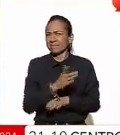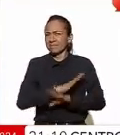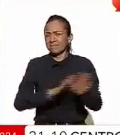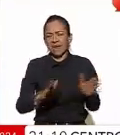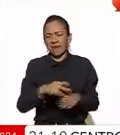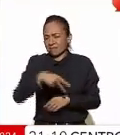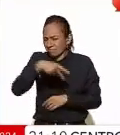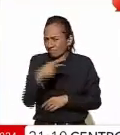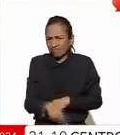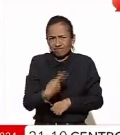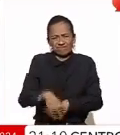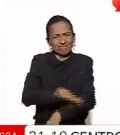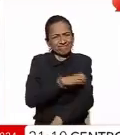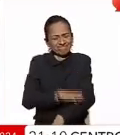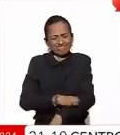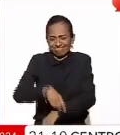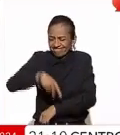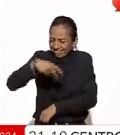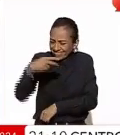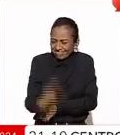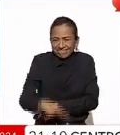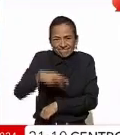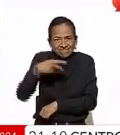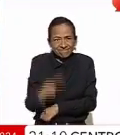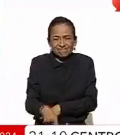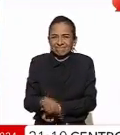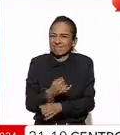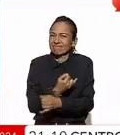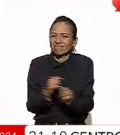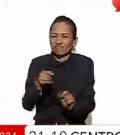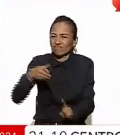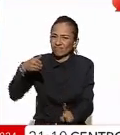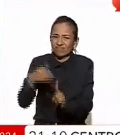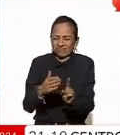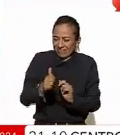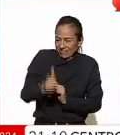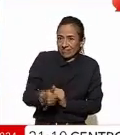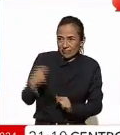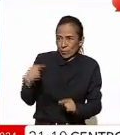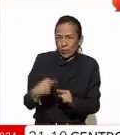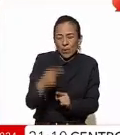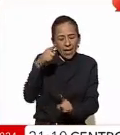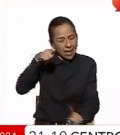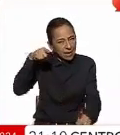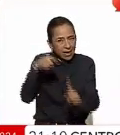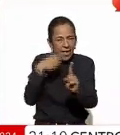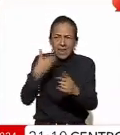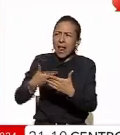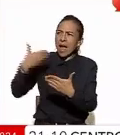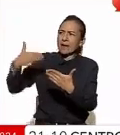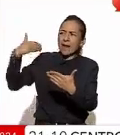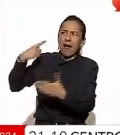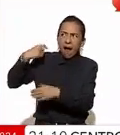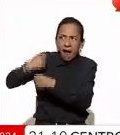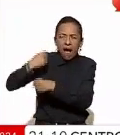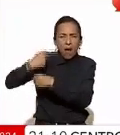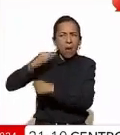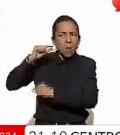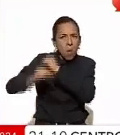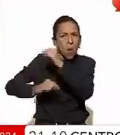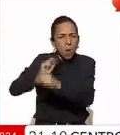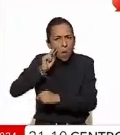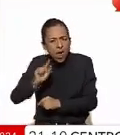soberanía energética como los grandes propósitos, y en los últimos años vimos avanzar mucho en materia